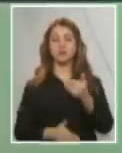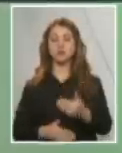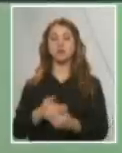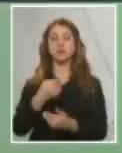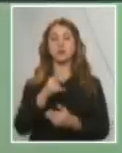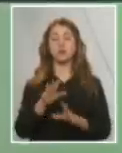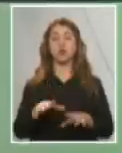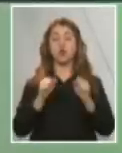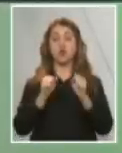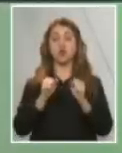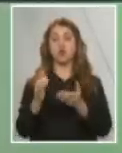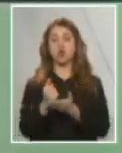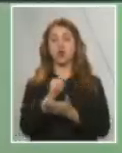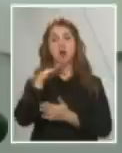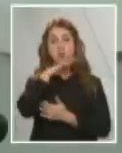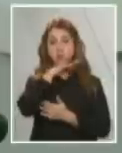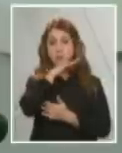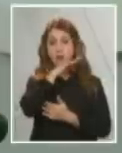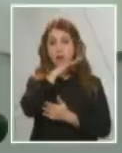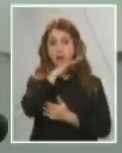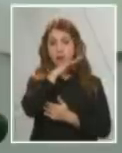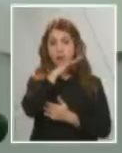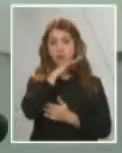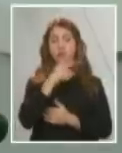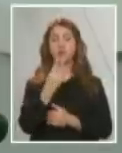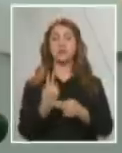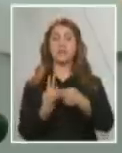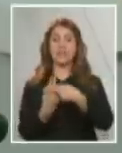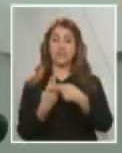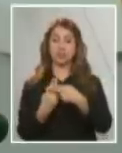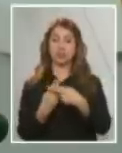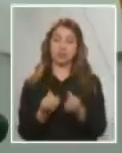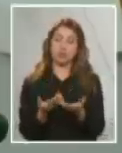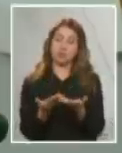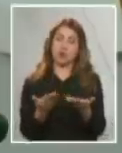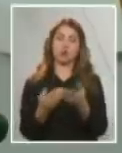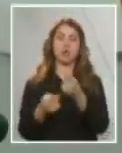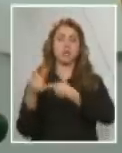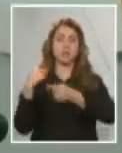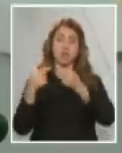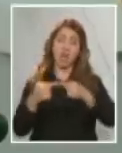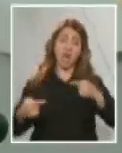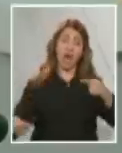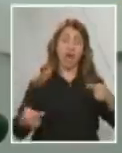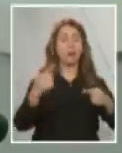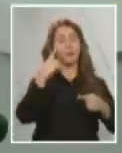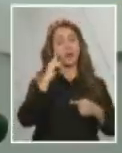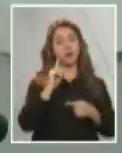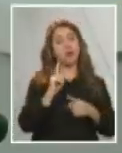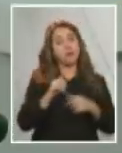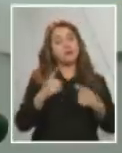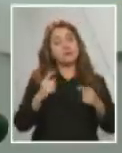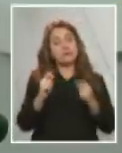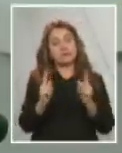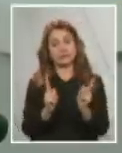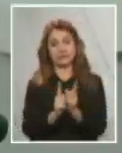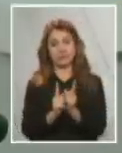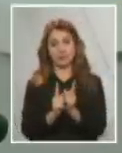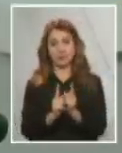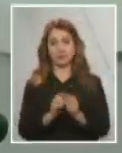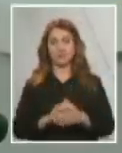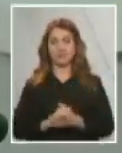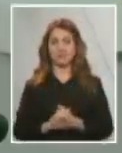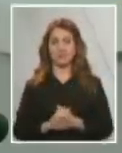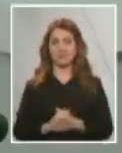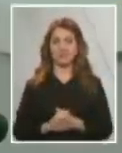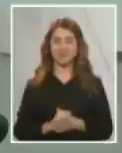usarlo? Fue por Teletón. Bueno, una historia larga, pero vamos a hacer lo que se